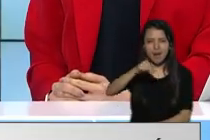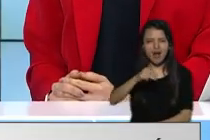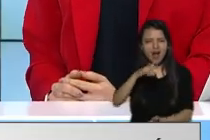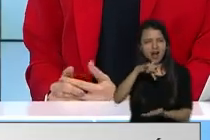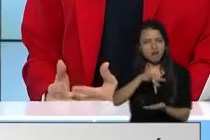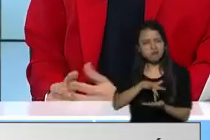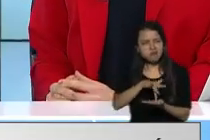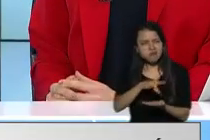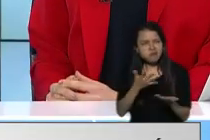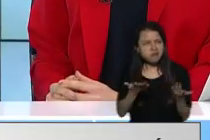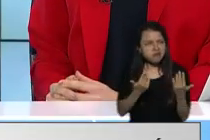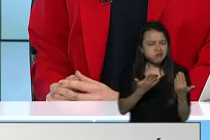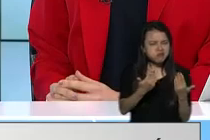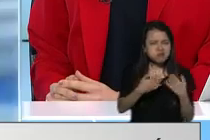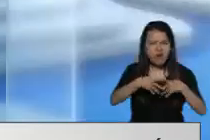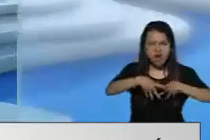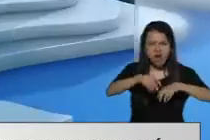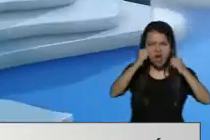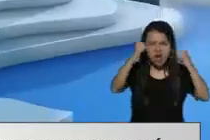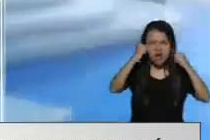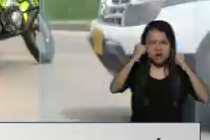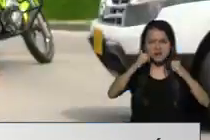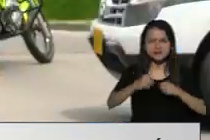buenas tardes. ¿Qué novedades hay?